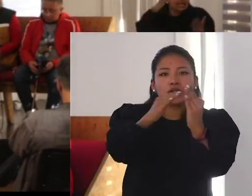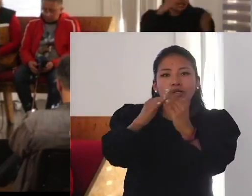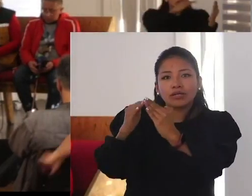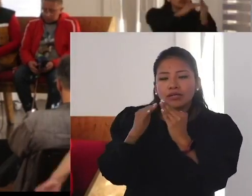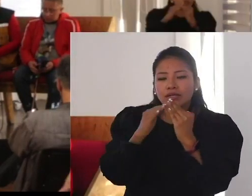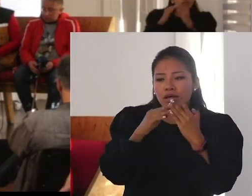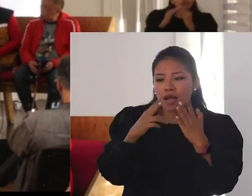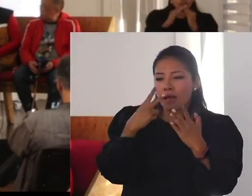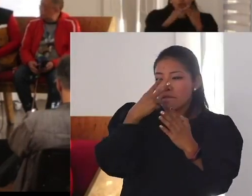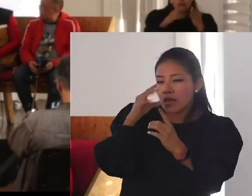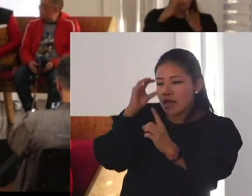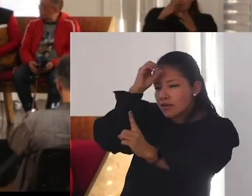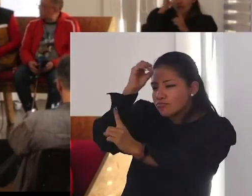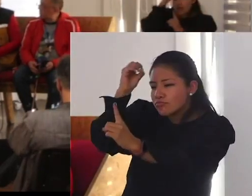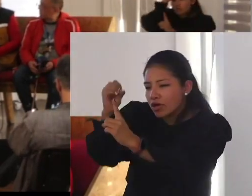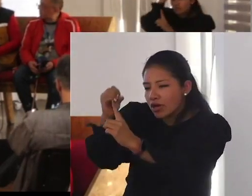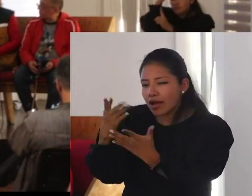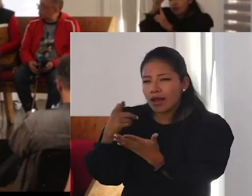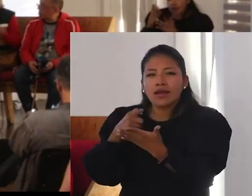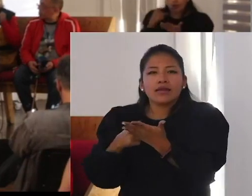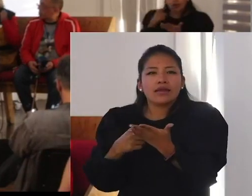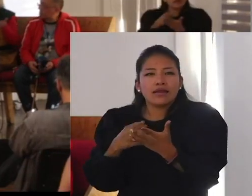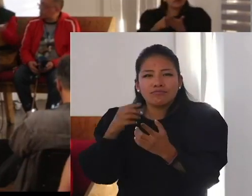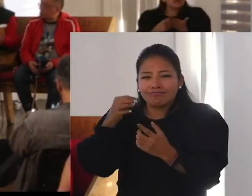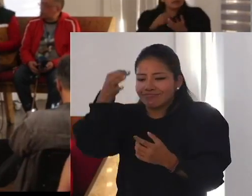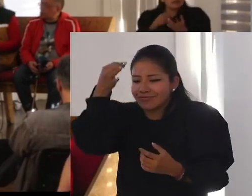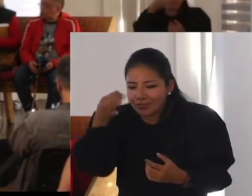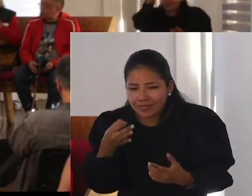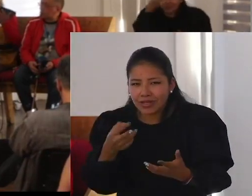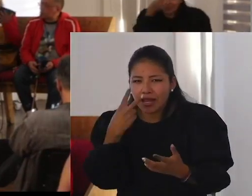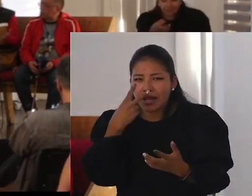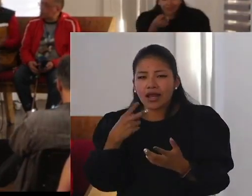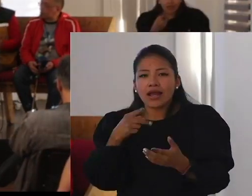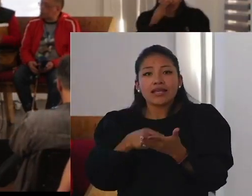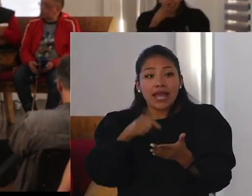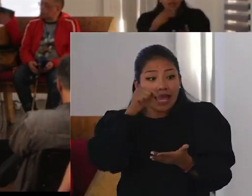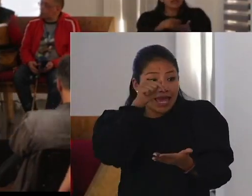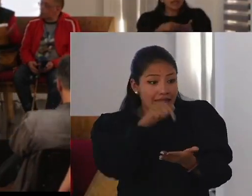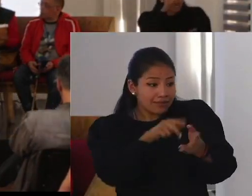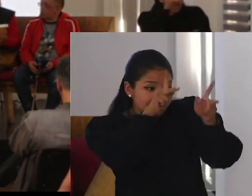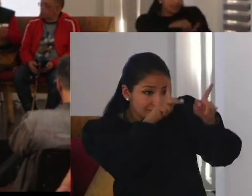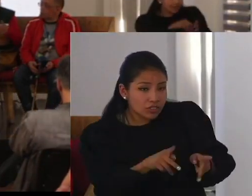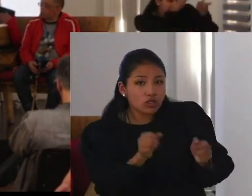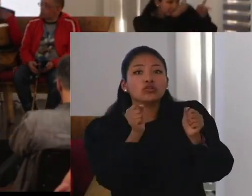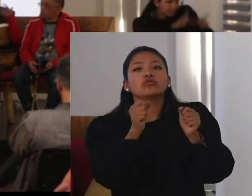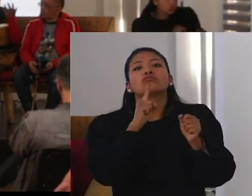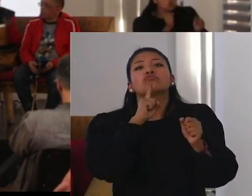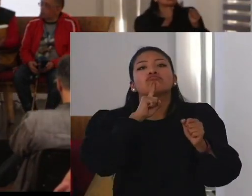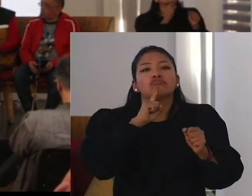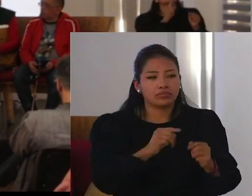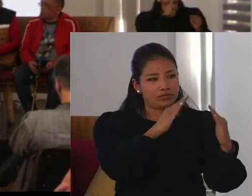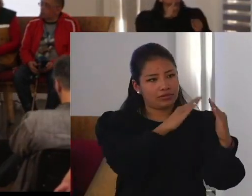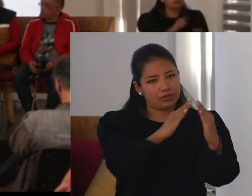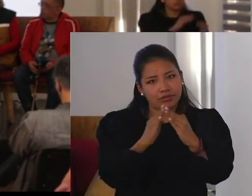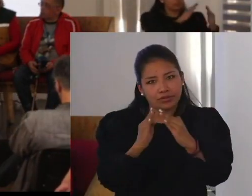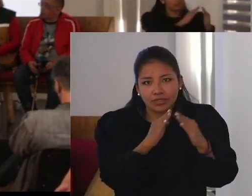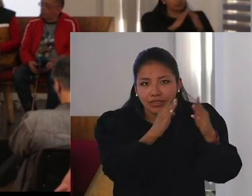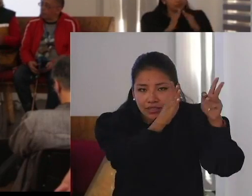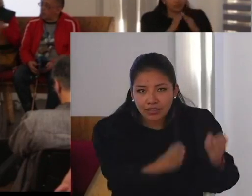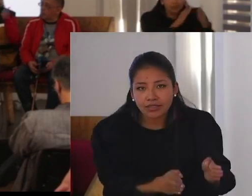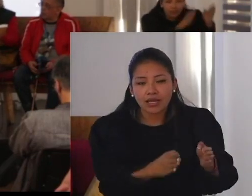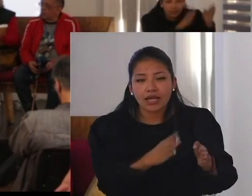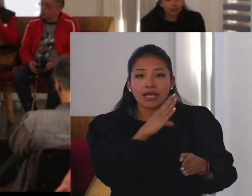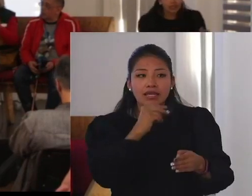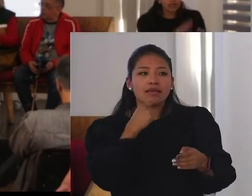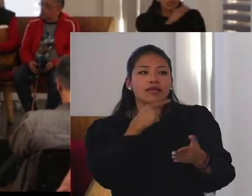de manera concreta que está muy bueno Esto de que estas personas son ciudadanas y sus ciudadanos y que se